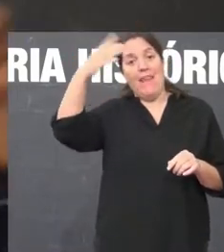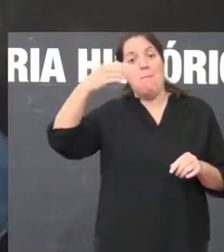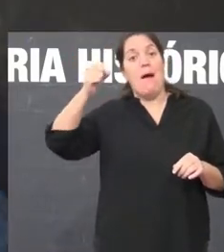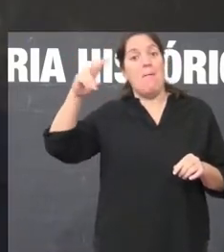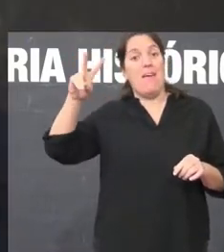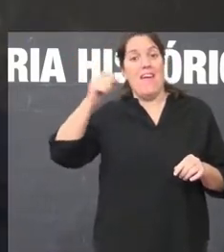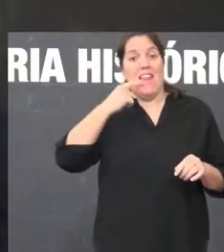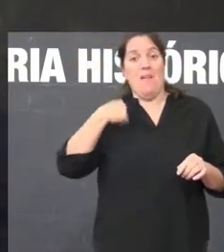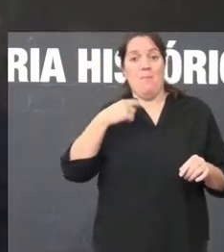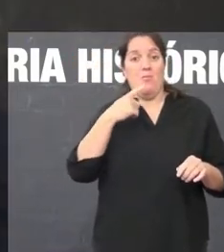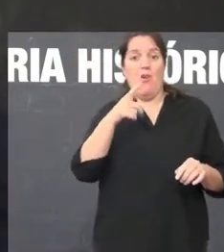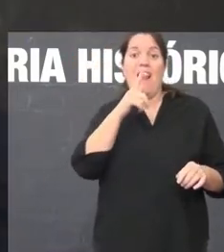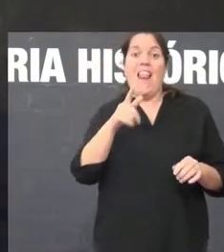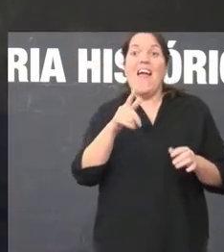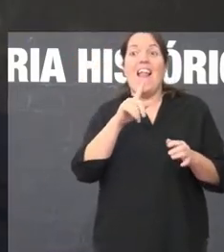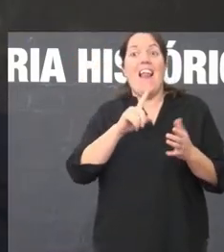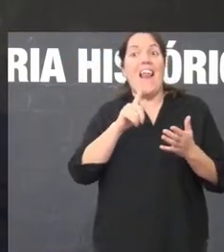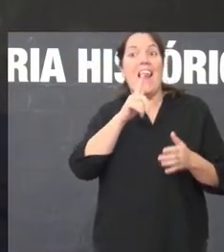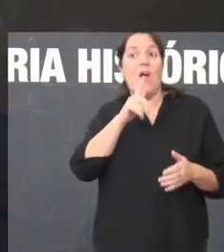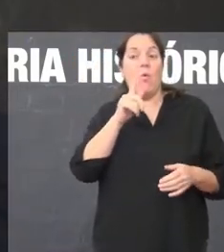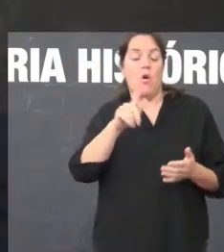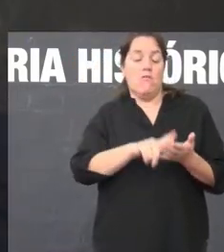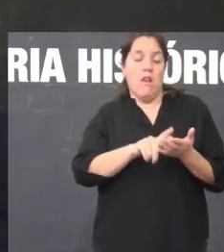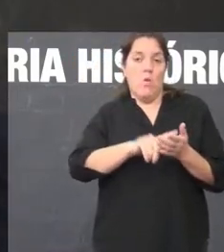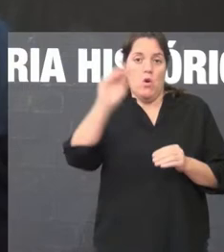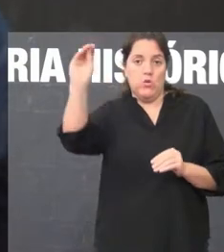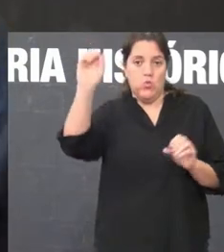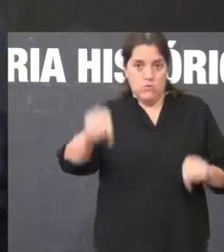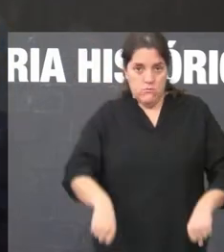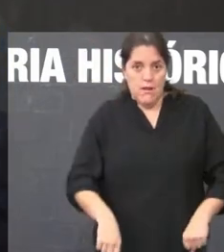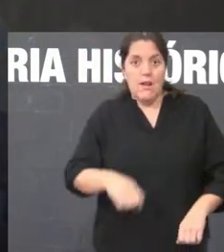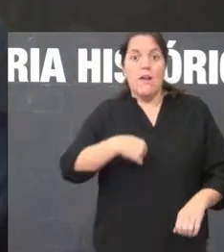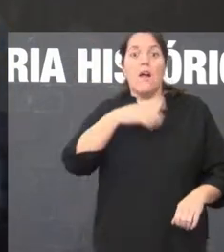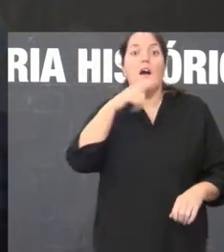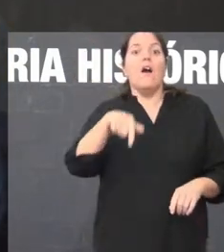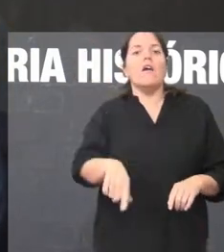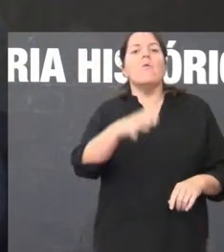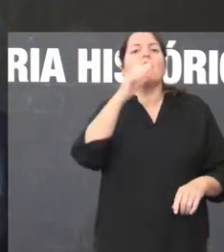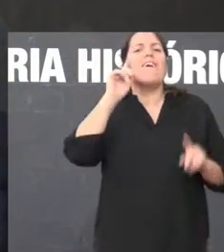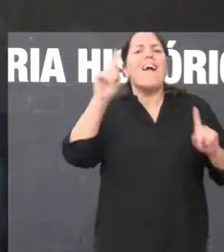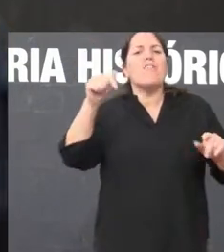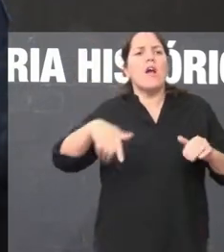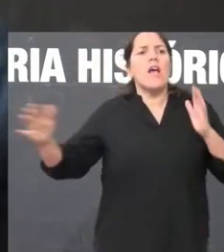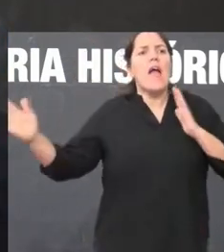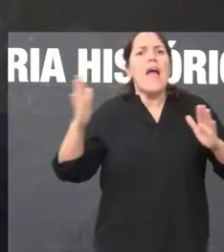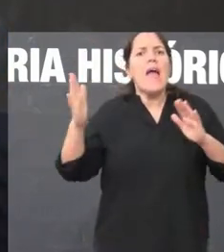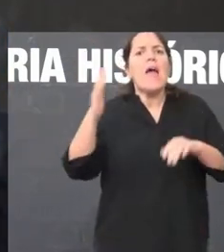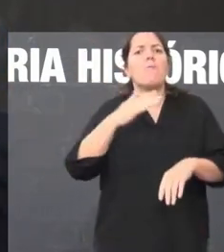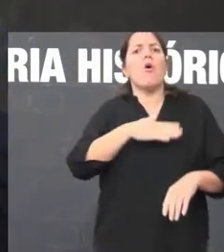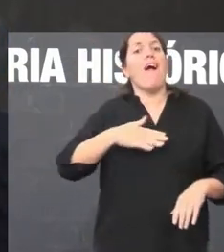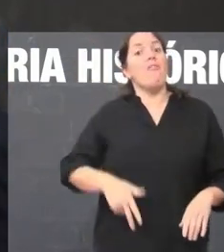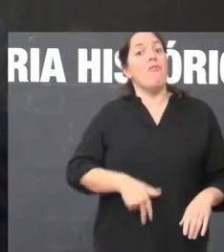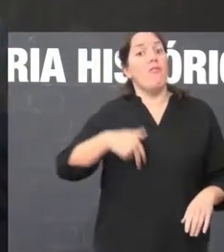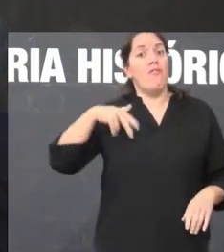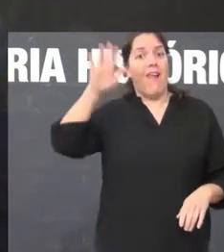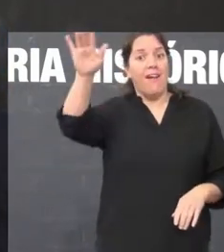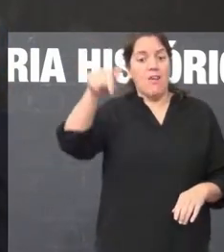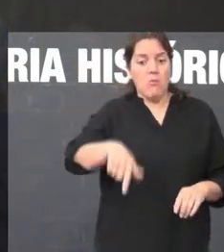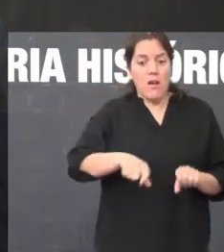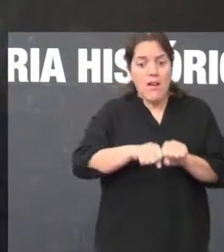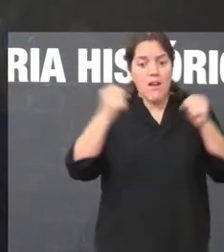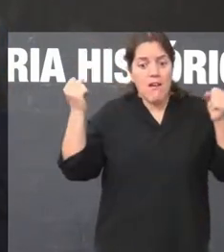hablo de un proceso de romper con el franquismo, puesto que si se hubiera roto con el franquismo, nunca, nunca